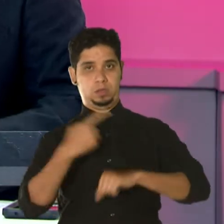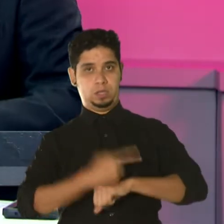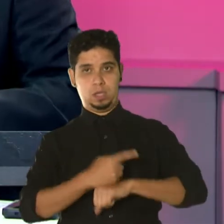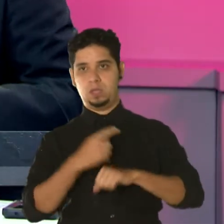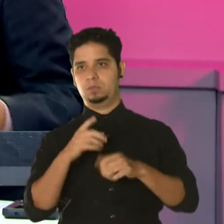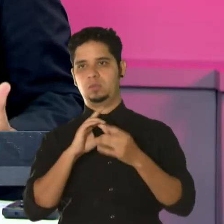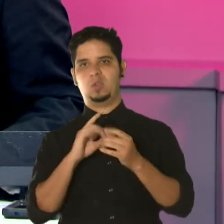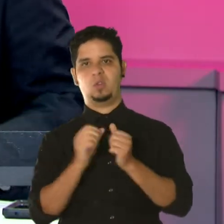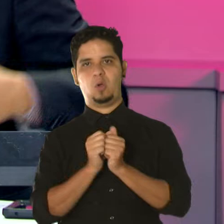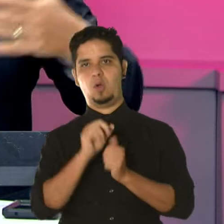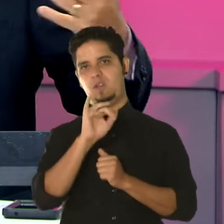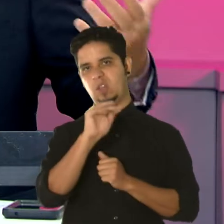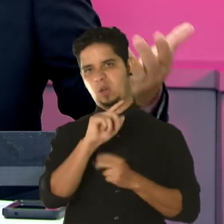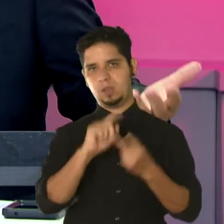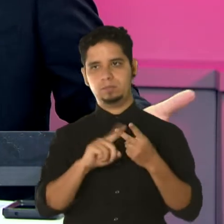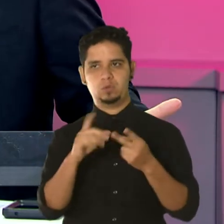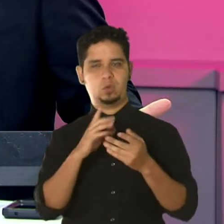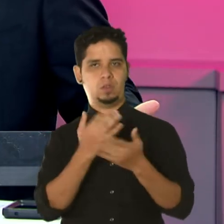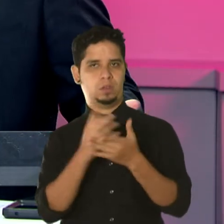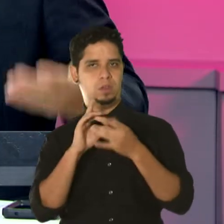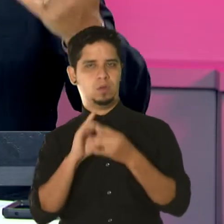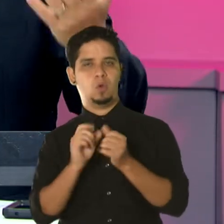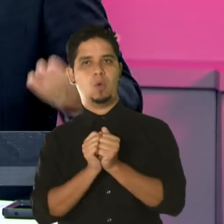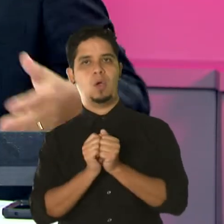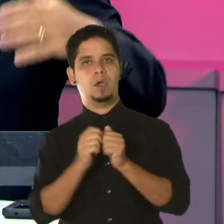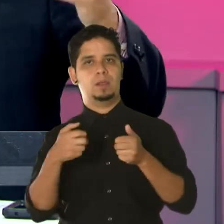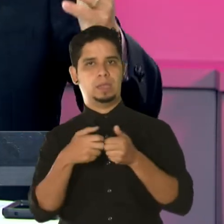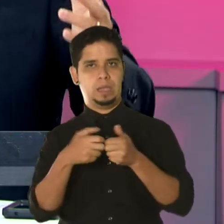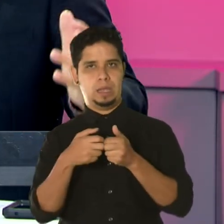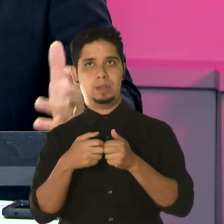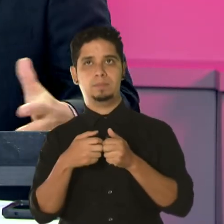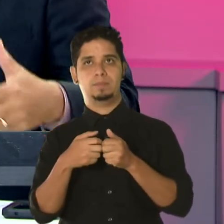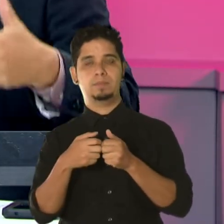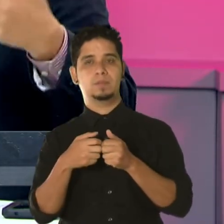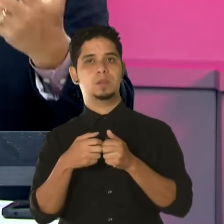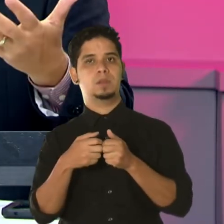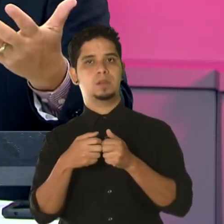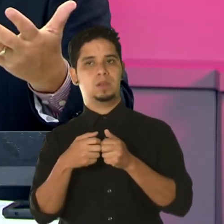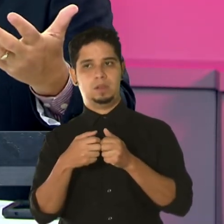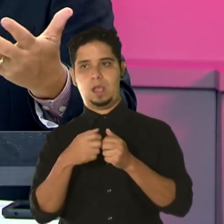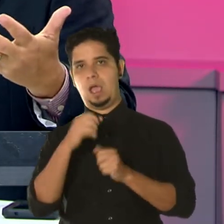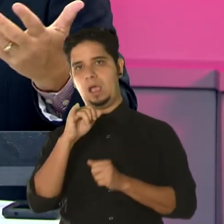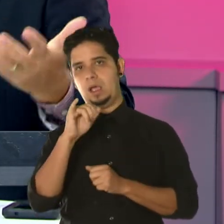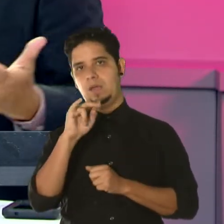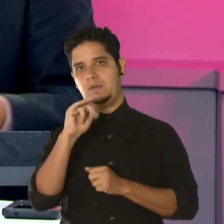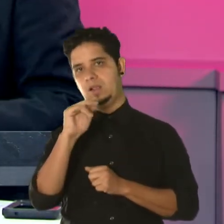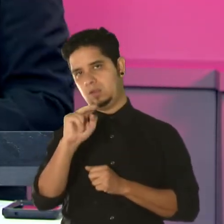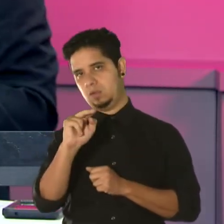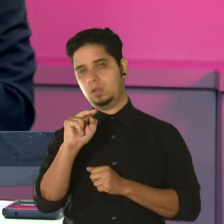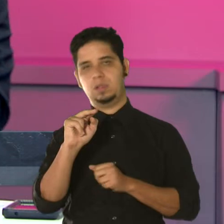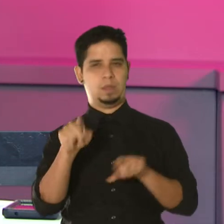Fiona, la falta de energía eléctrica, la inflación, ya se anuncia que vuelve a subir el precio